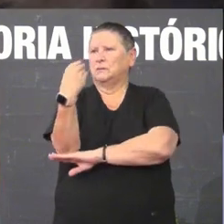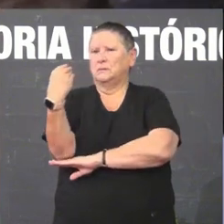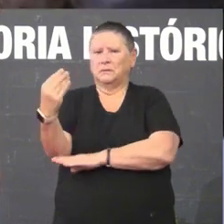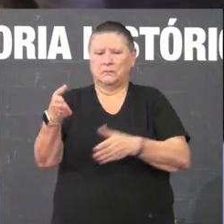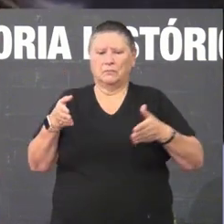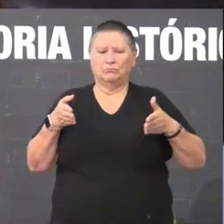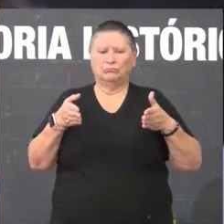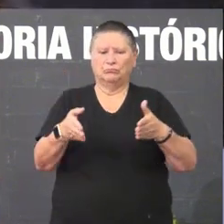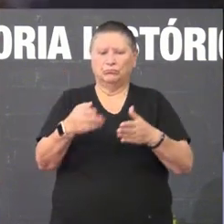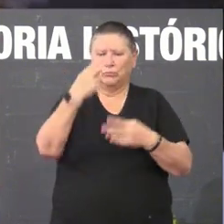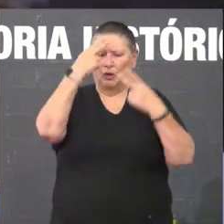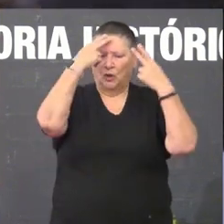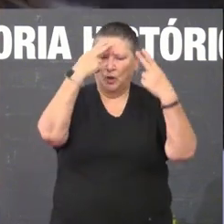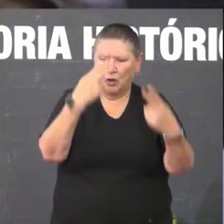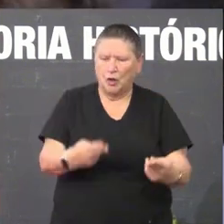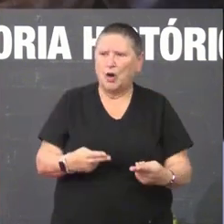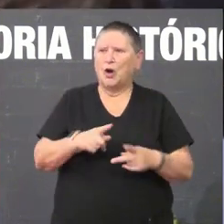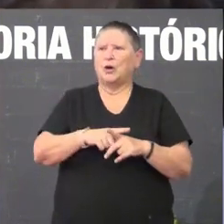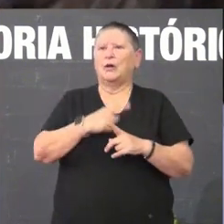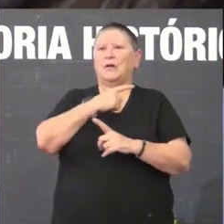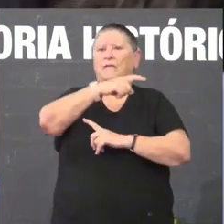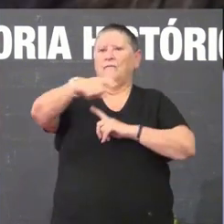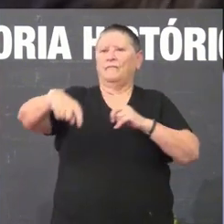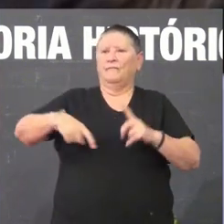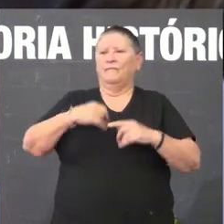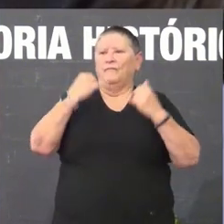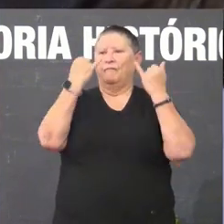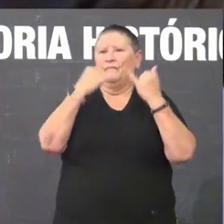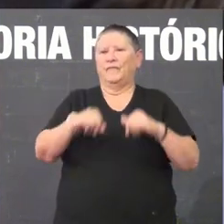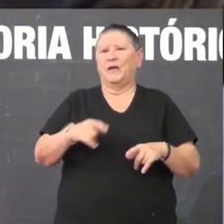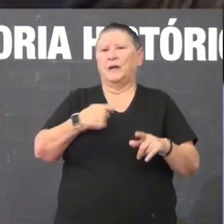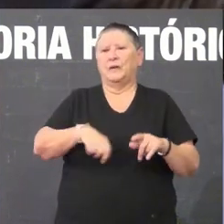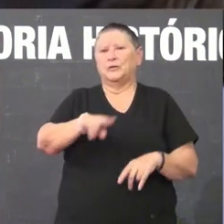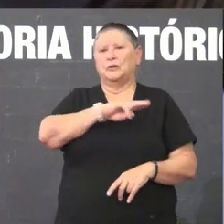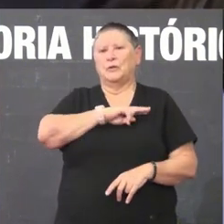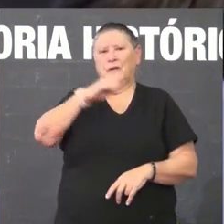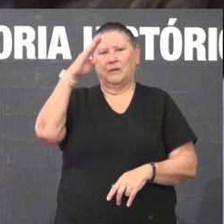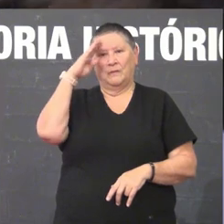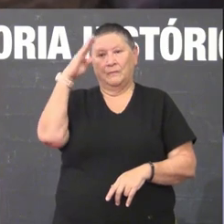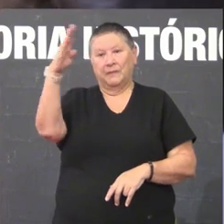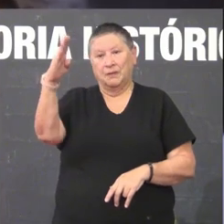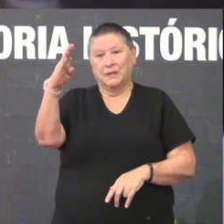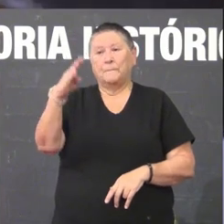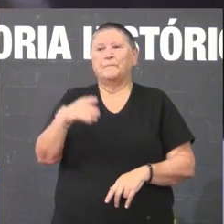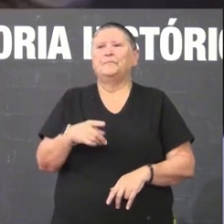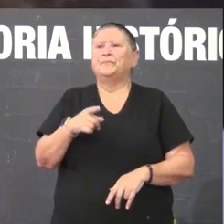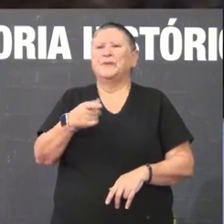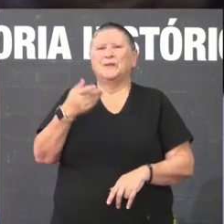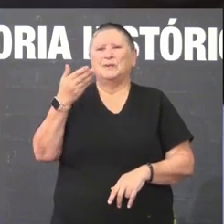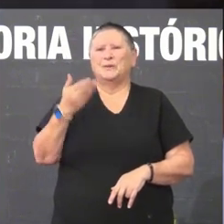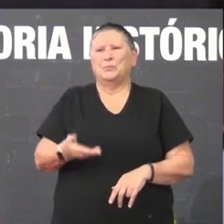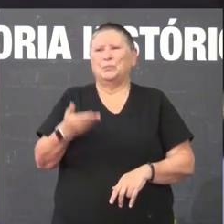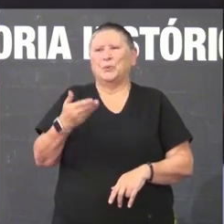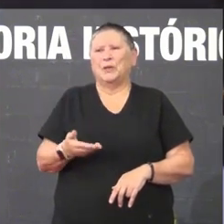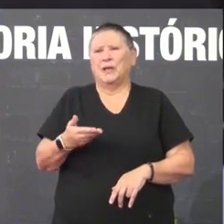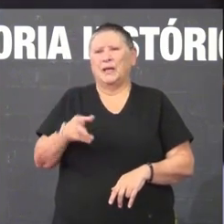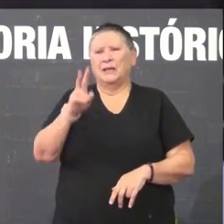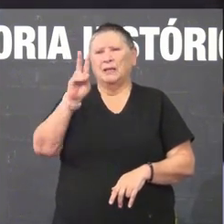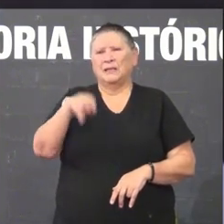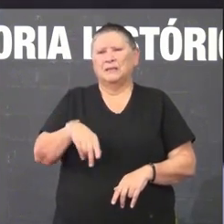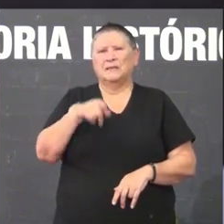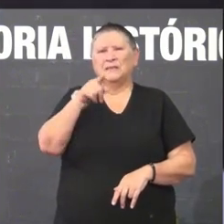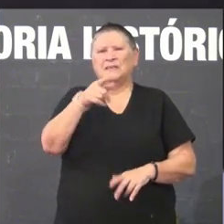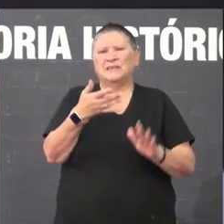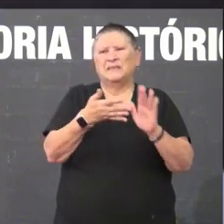honores y los homenajes oficiales como el de Almeida a Millán no es importante solo por lo que